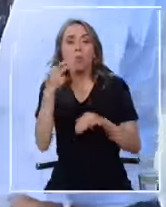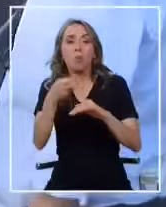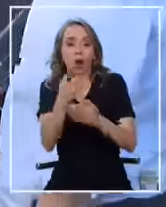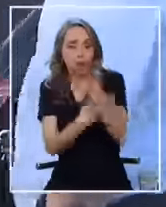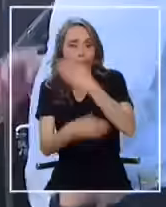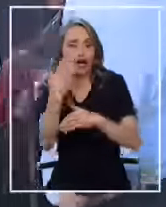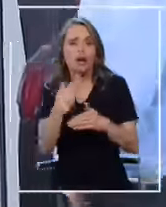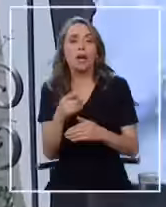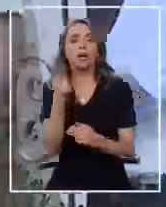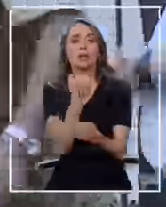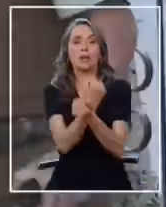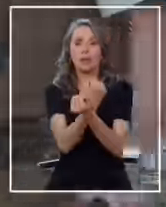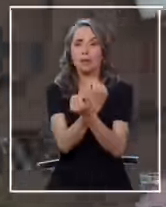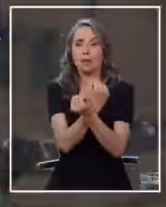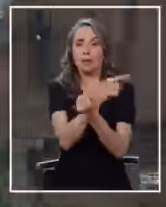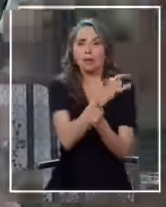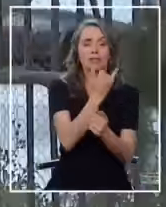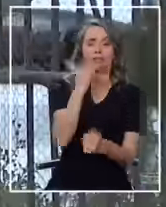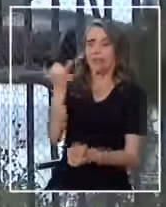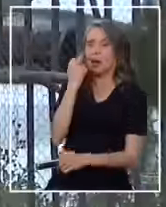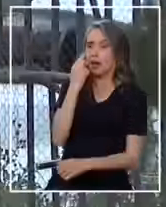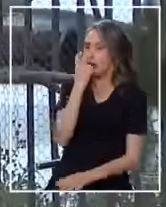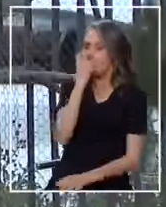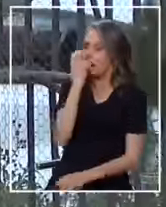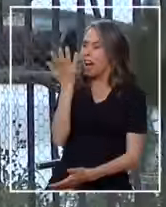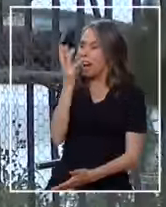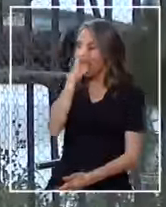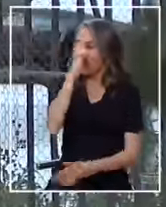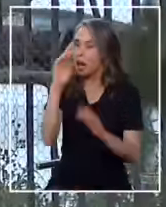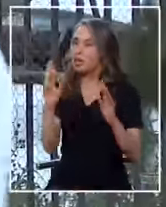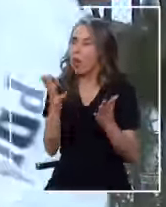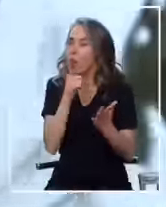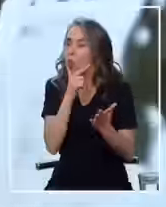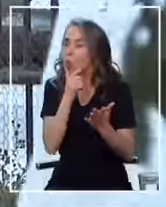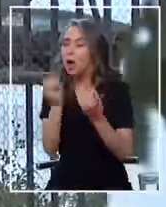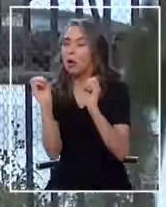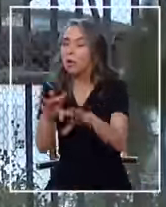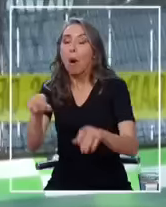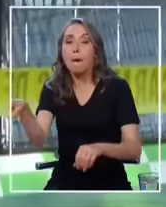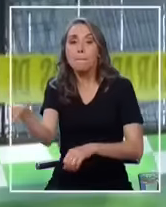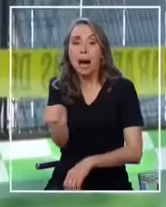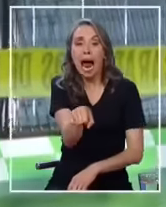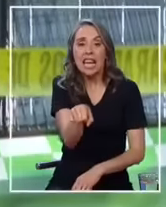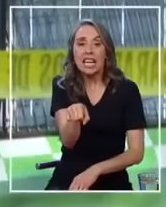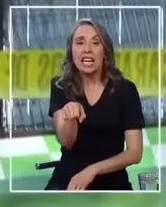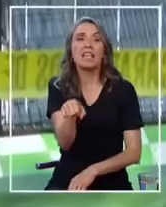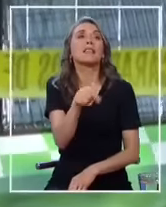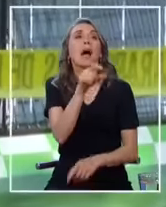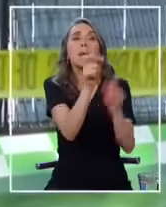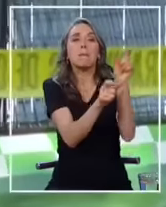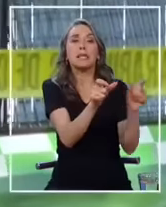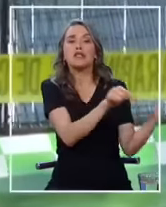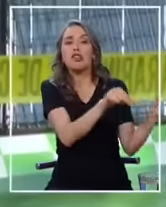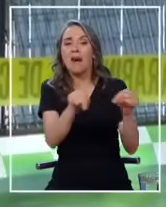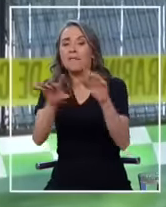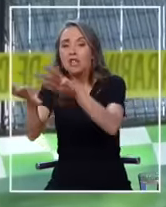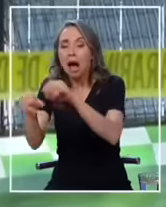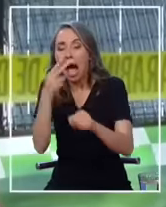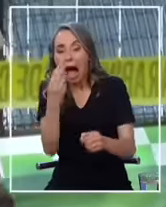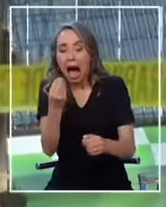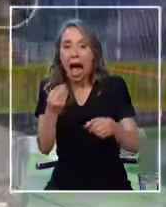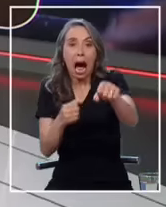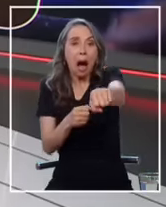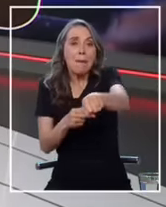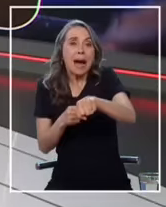encontrar bastante sospechoso que se dejara esta maleta, una maleta que fue retirada después, como les decía, por un personal de reciclaje que le pareció